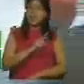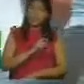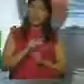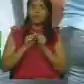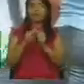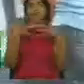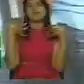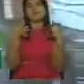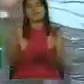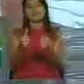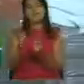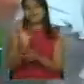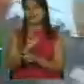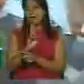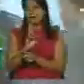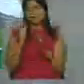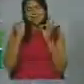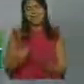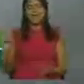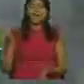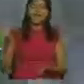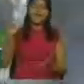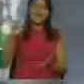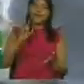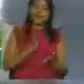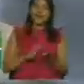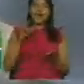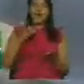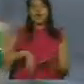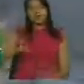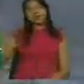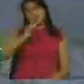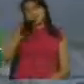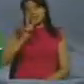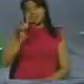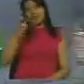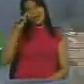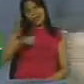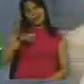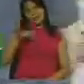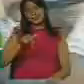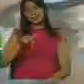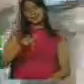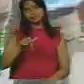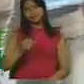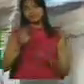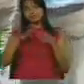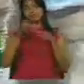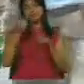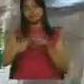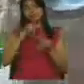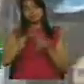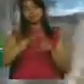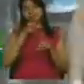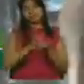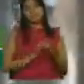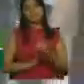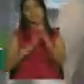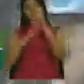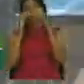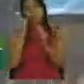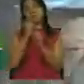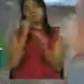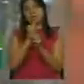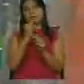que prontamente, seguro estamos que lo tendremos nuevamente aquí en Venezuela, desde aquí en el frente de batalla, liderizando todo este